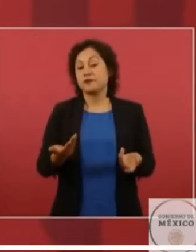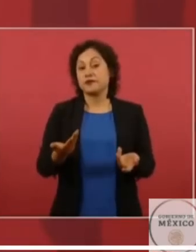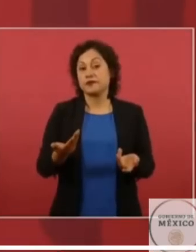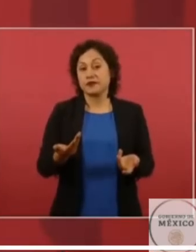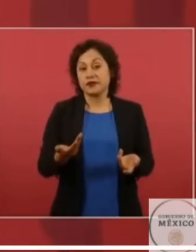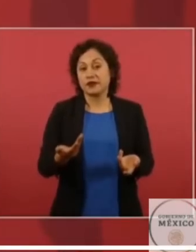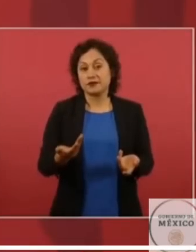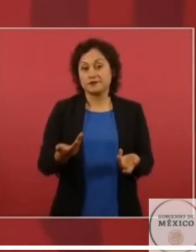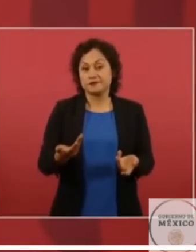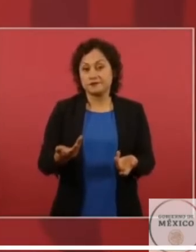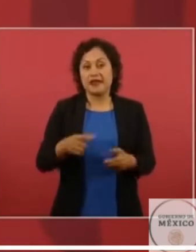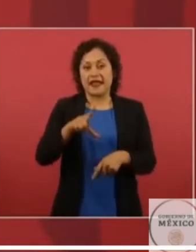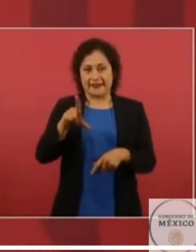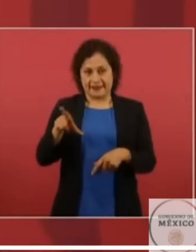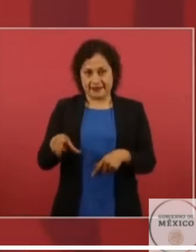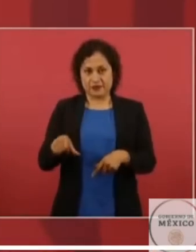hacer a un lado al PRI,